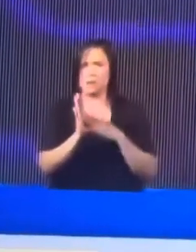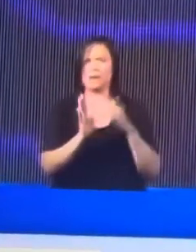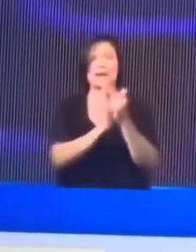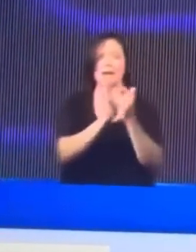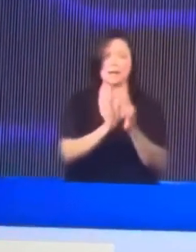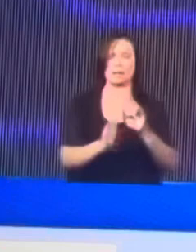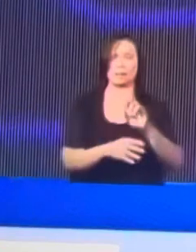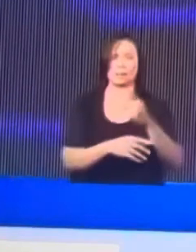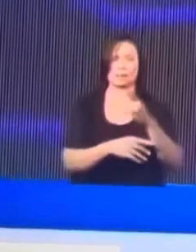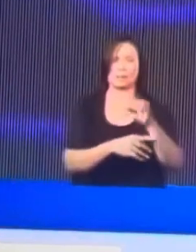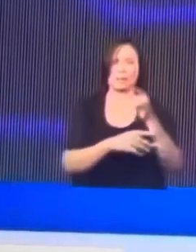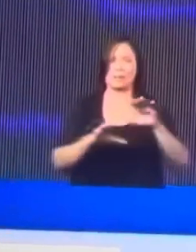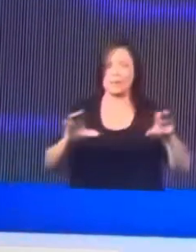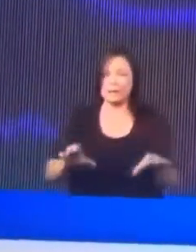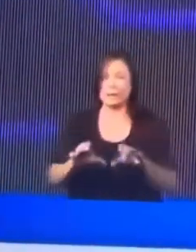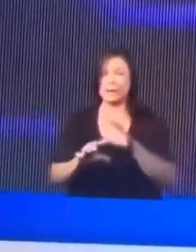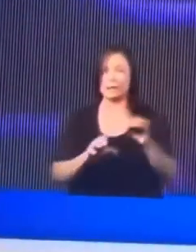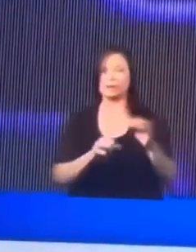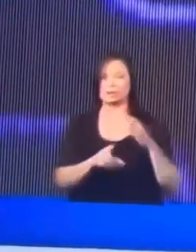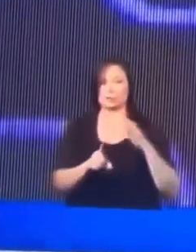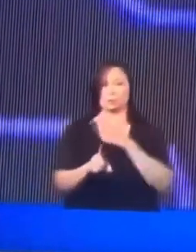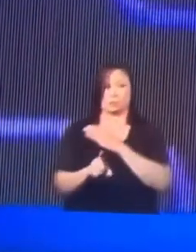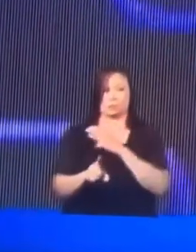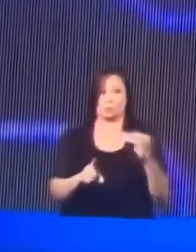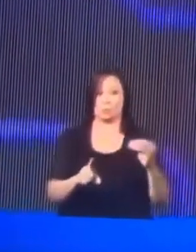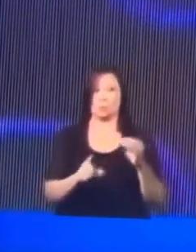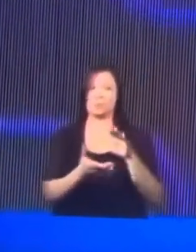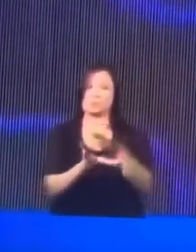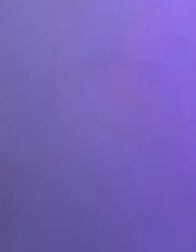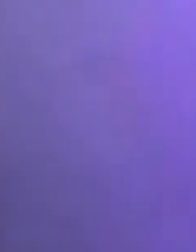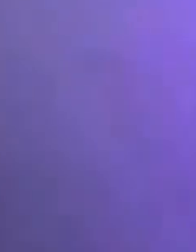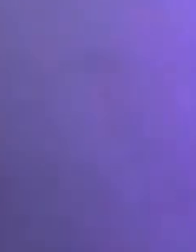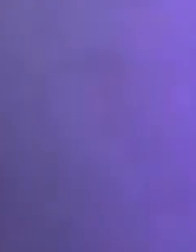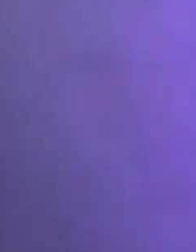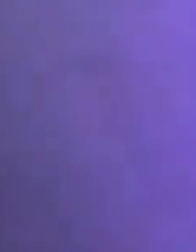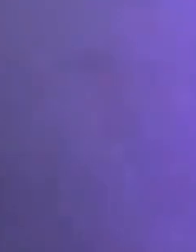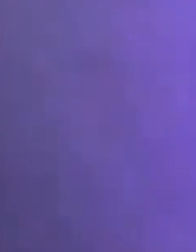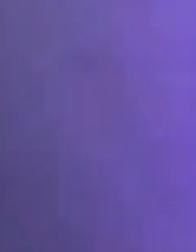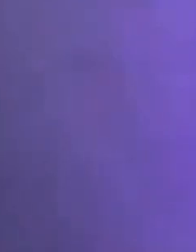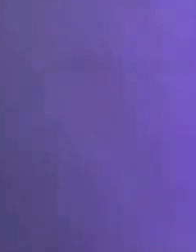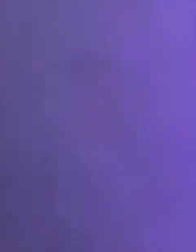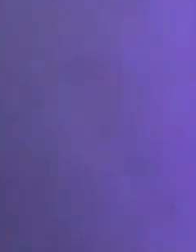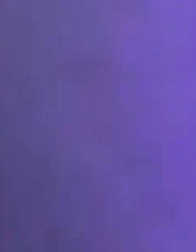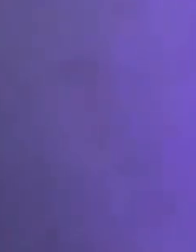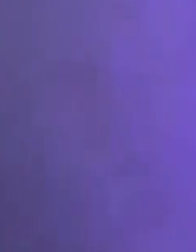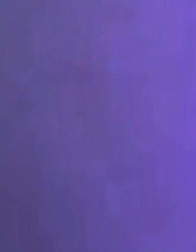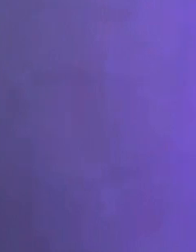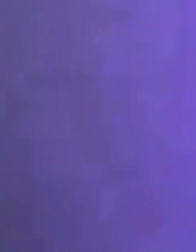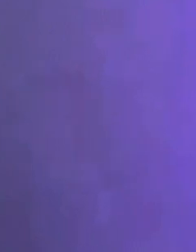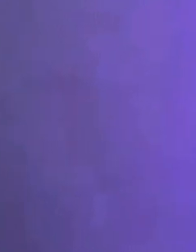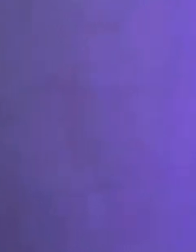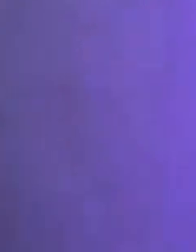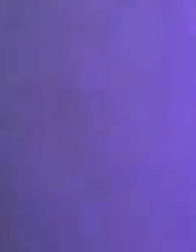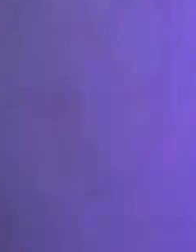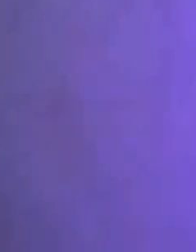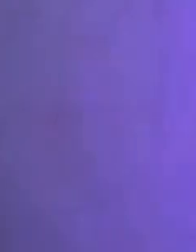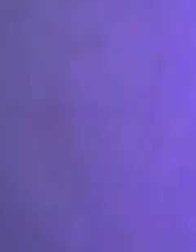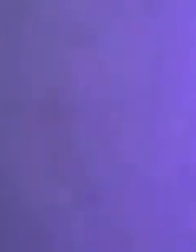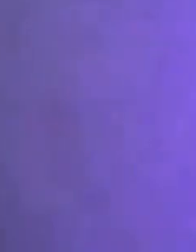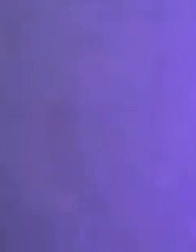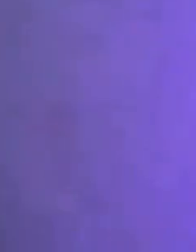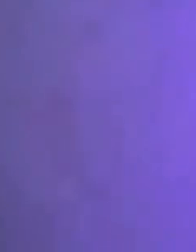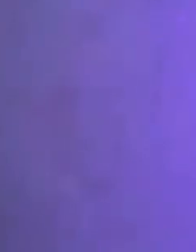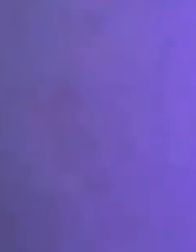ahora es el director nacional de la Fuerza del Pueblo. Bueno, pues vamos a ver entonces lo que respondió el